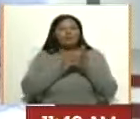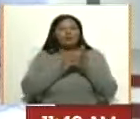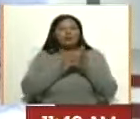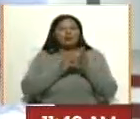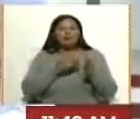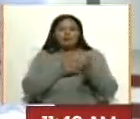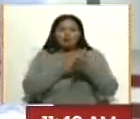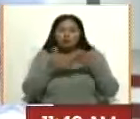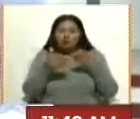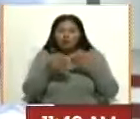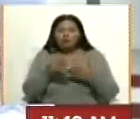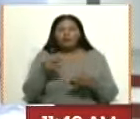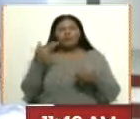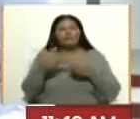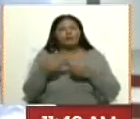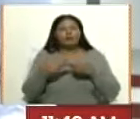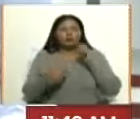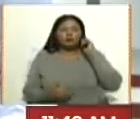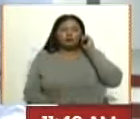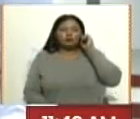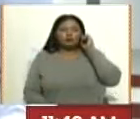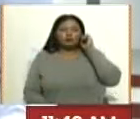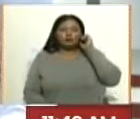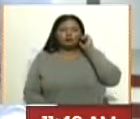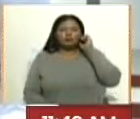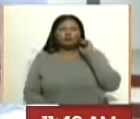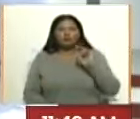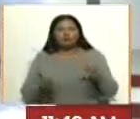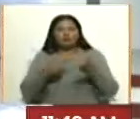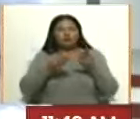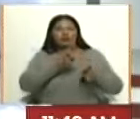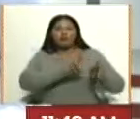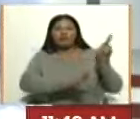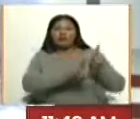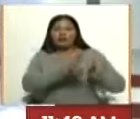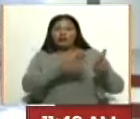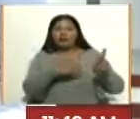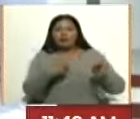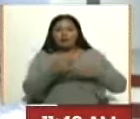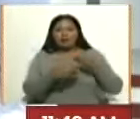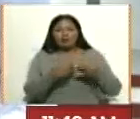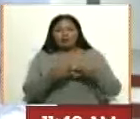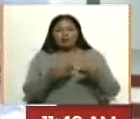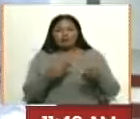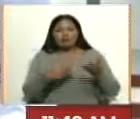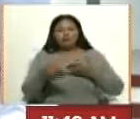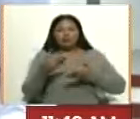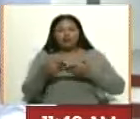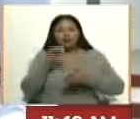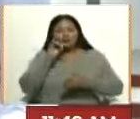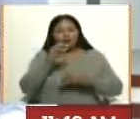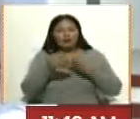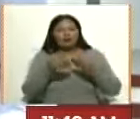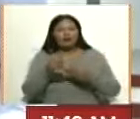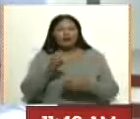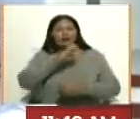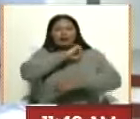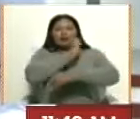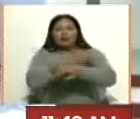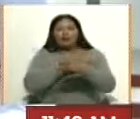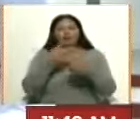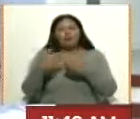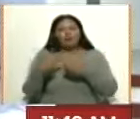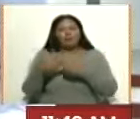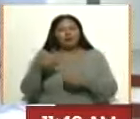te comentaba un poco lo que es la demanda energética de las refinerías del sur. Ellos pretenden paliar esa demanda energética con el